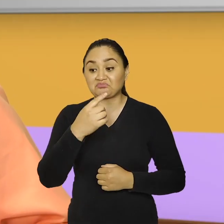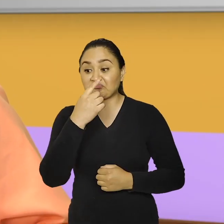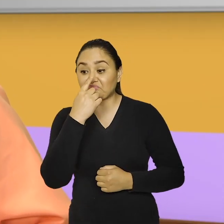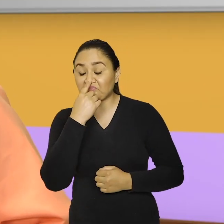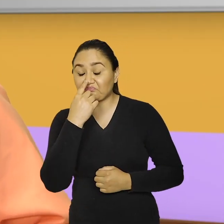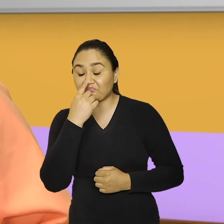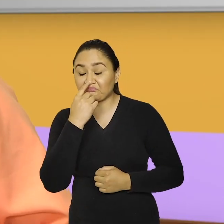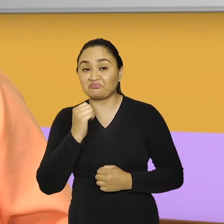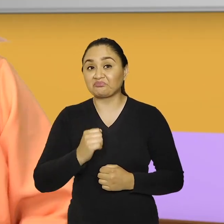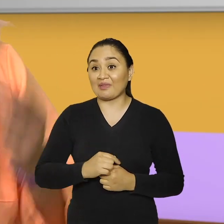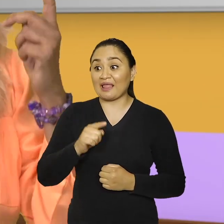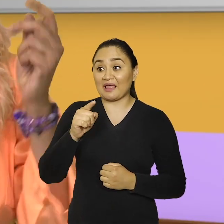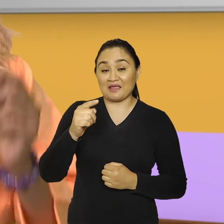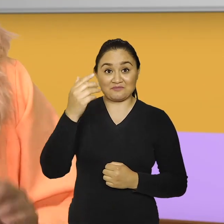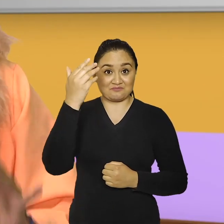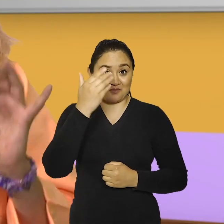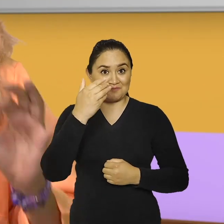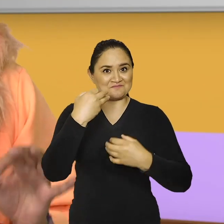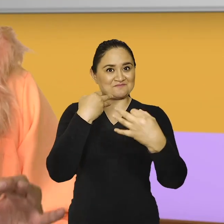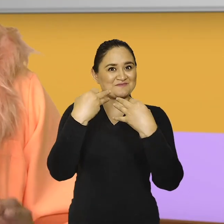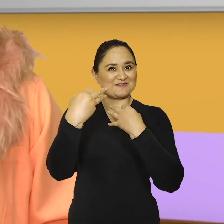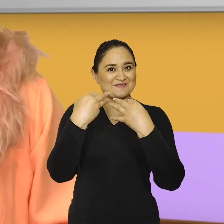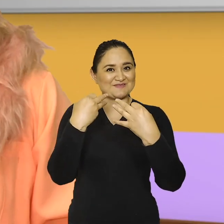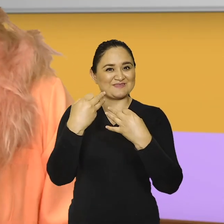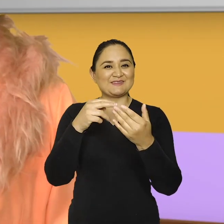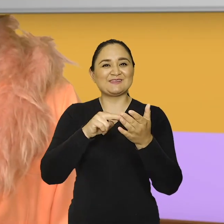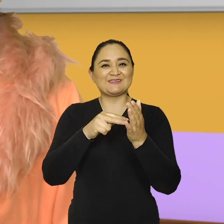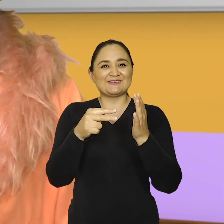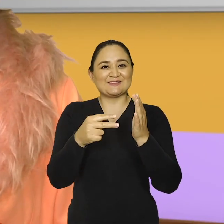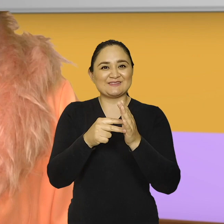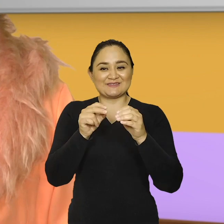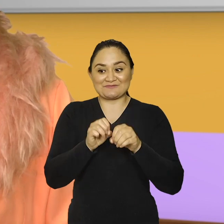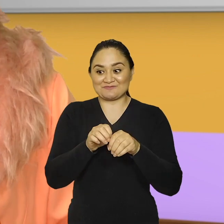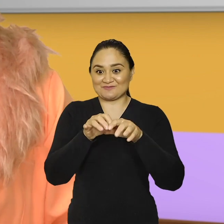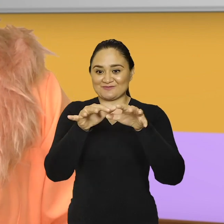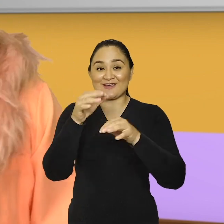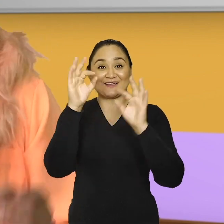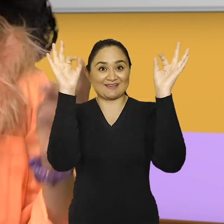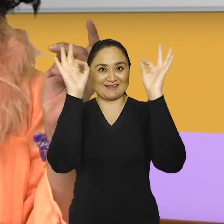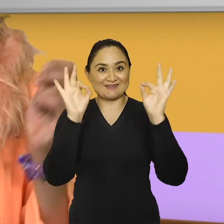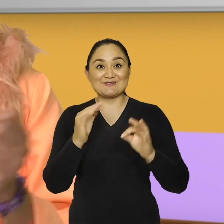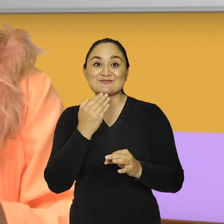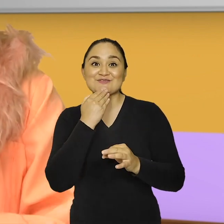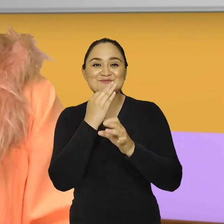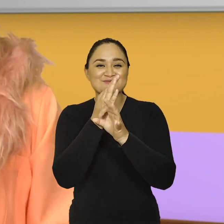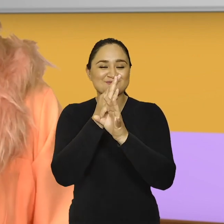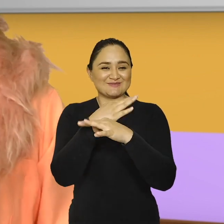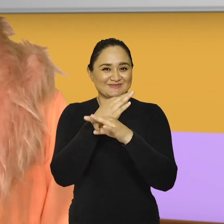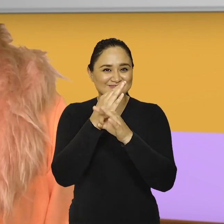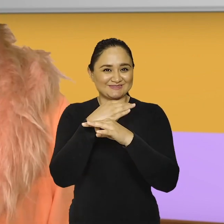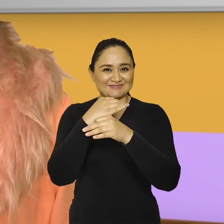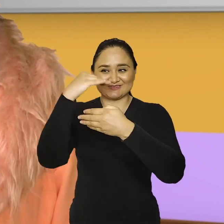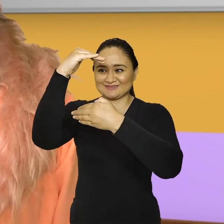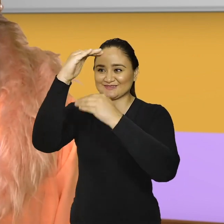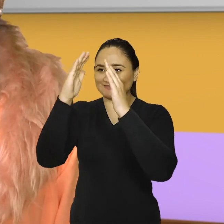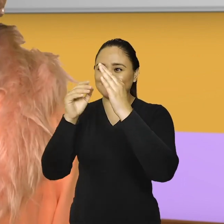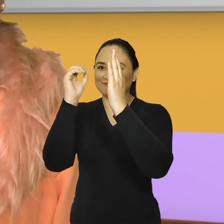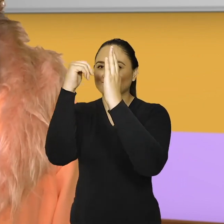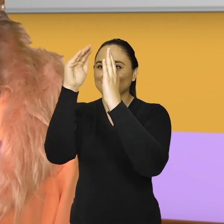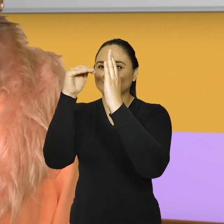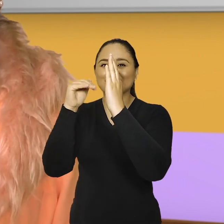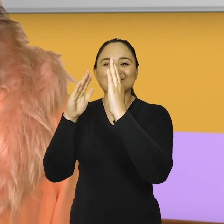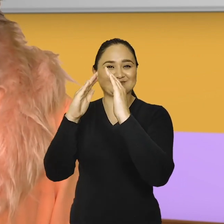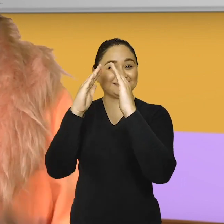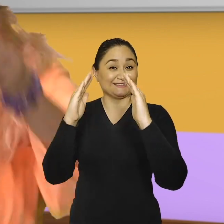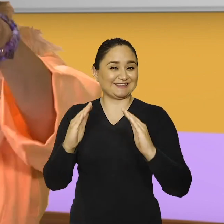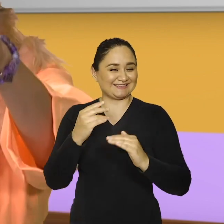¡Qué interesante! Un profe nos explicará qué es la generación eléctrica y cómo funciona la caja de protecciones